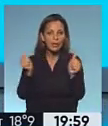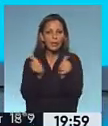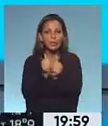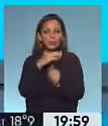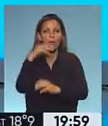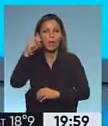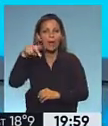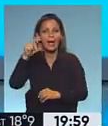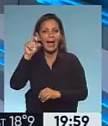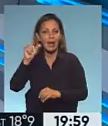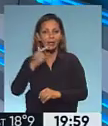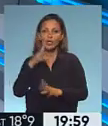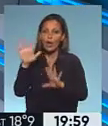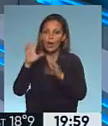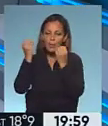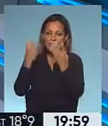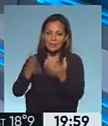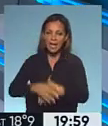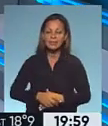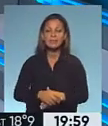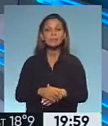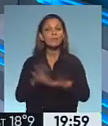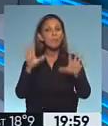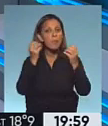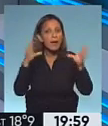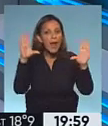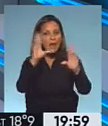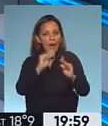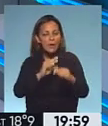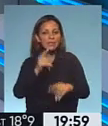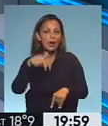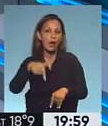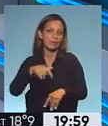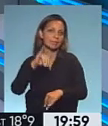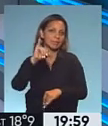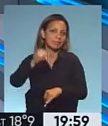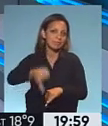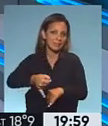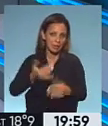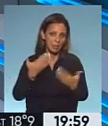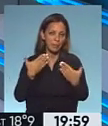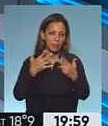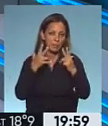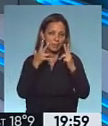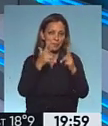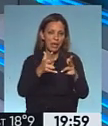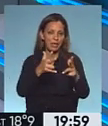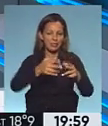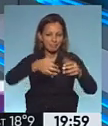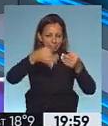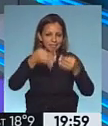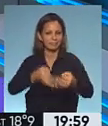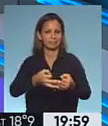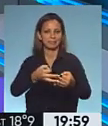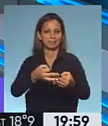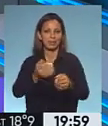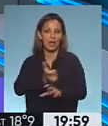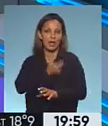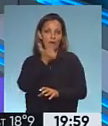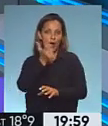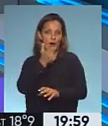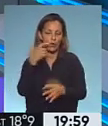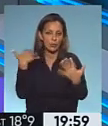Carlos Fernández. Hola, Juanca. ¿Cómo les va? Muy buenas noches. Esta vez sí se puede decir con todas las letras. Al rojo